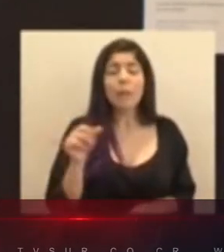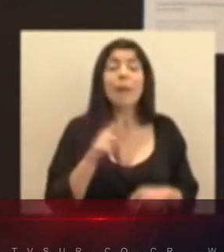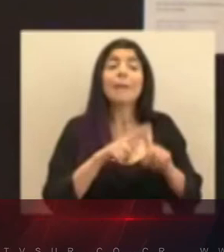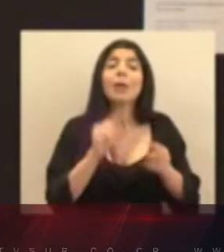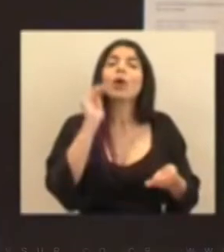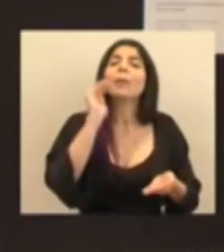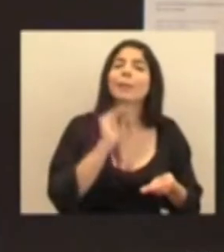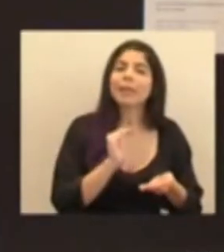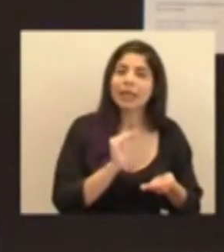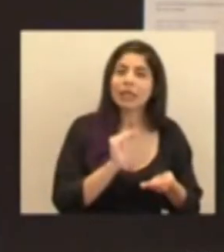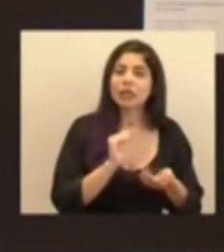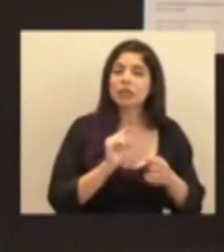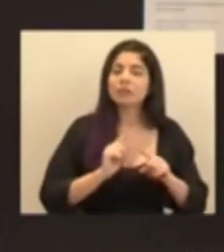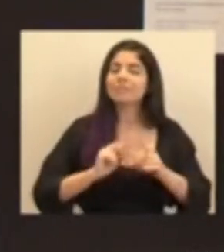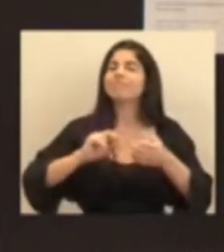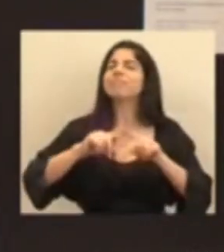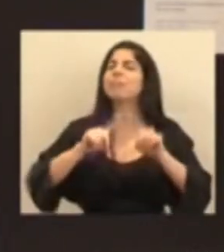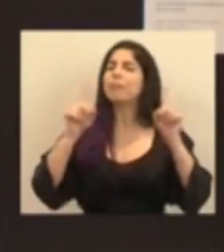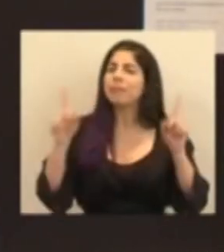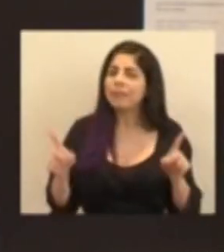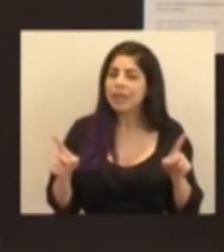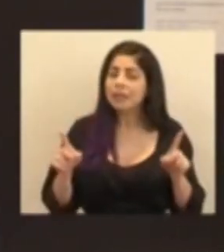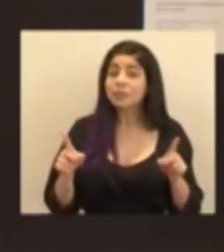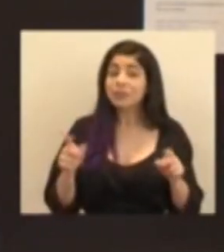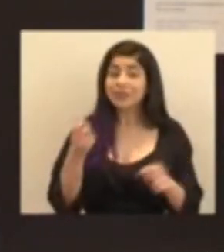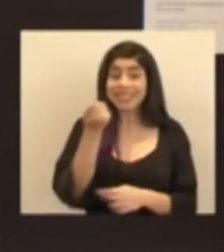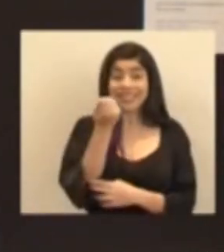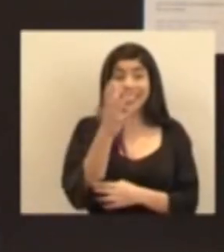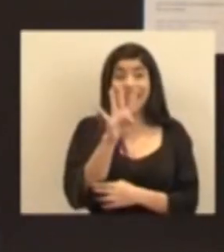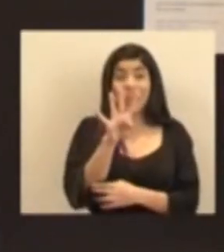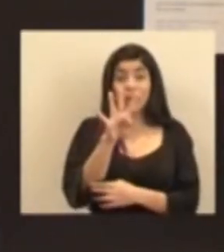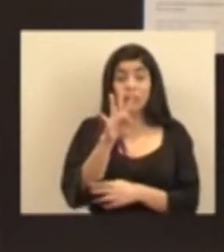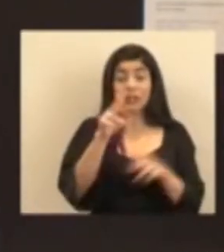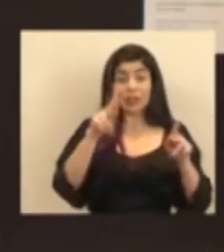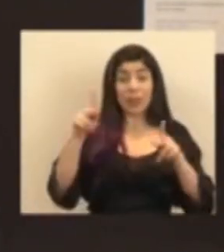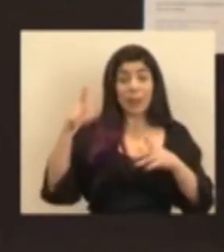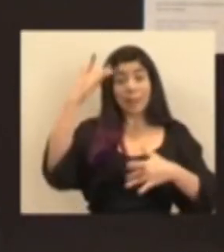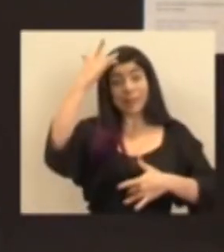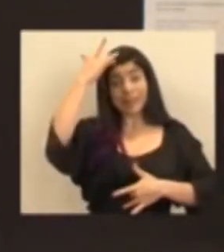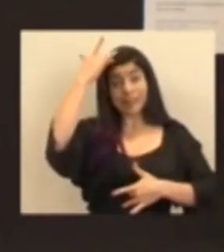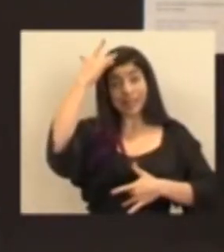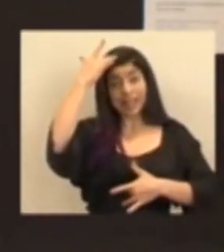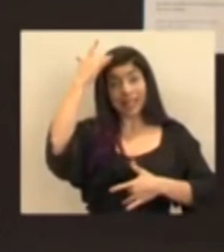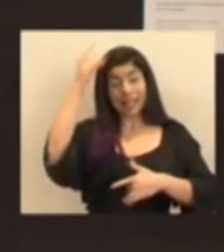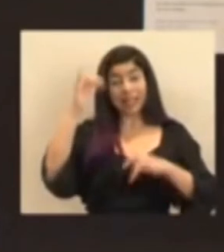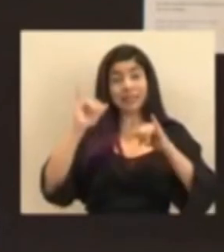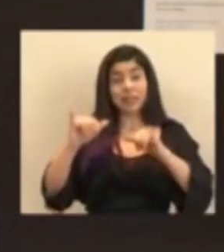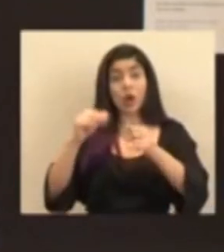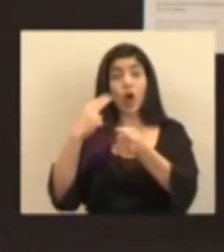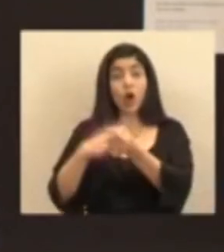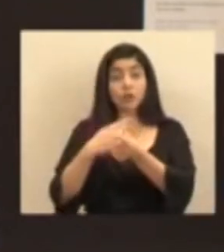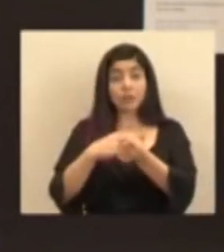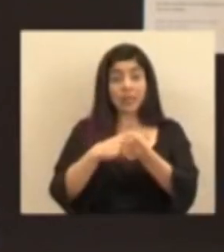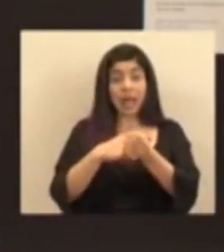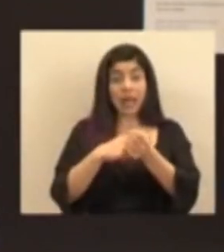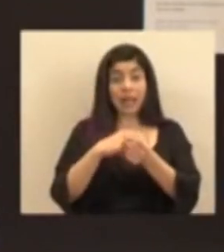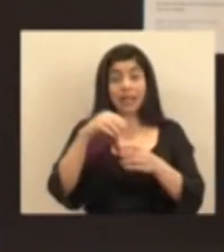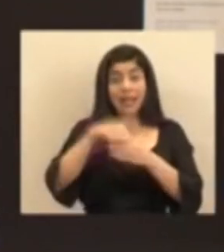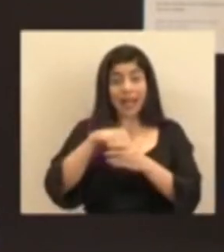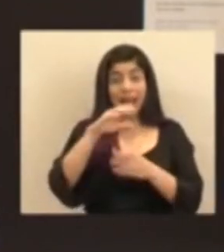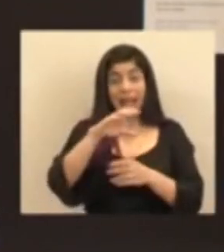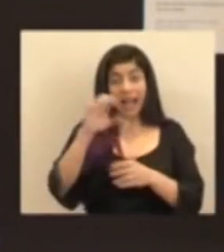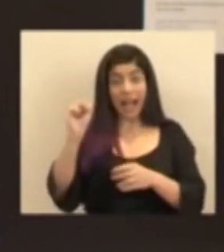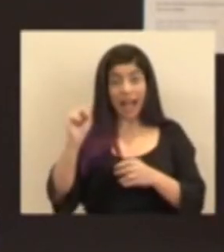Sin embargo, de los 14 pacientes que están en hospitales de la Caja